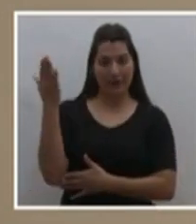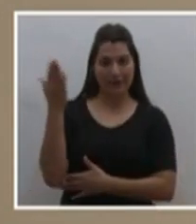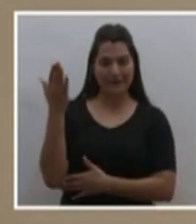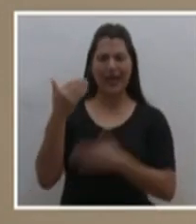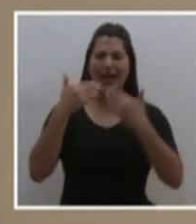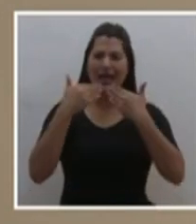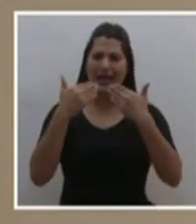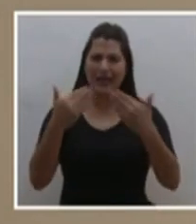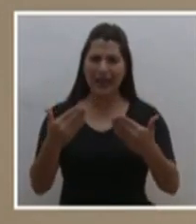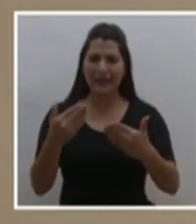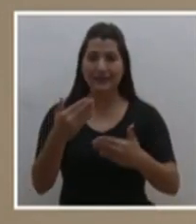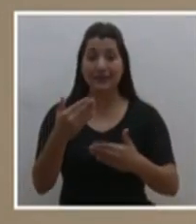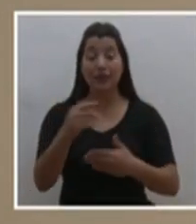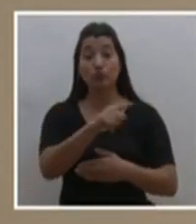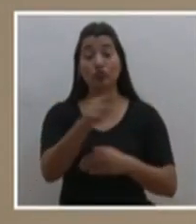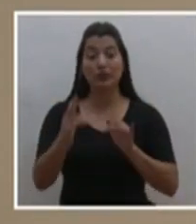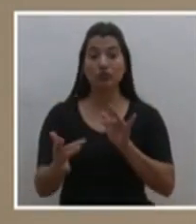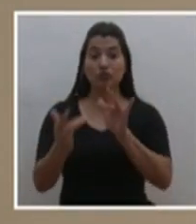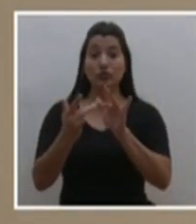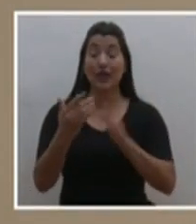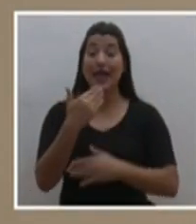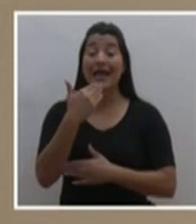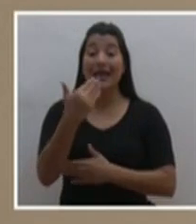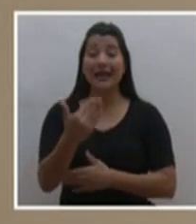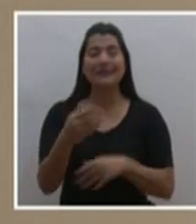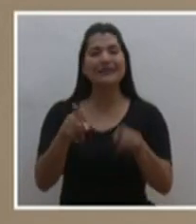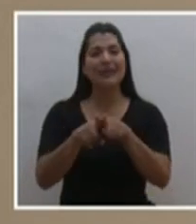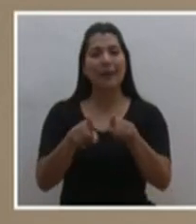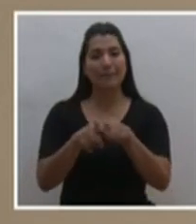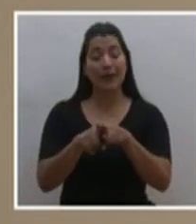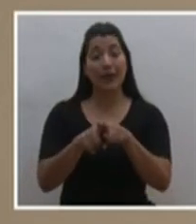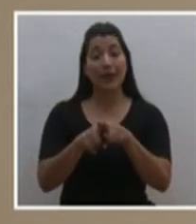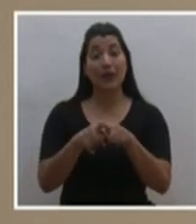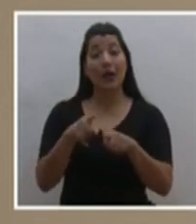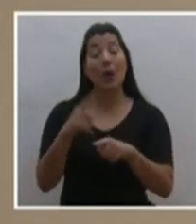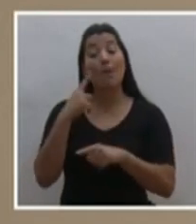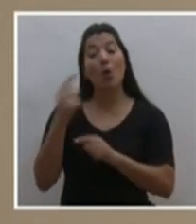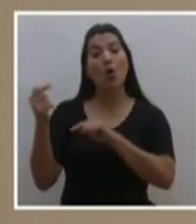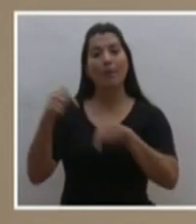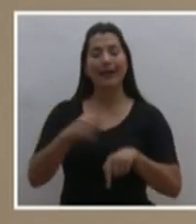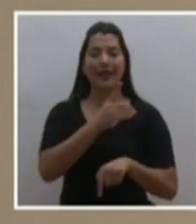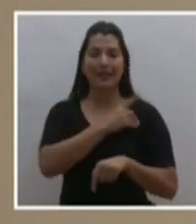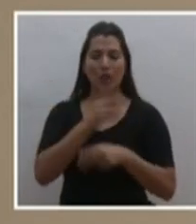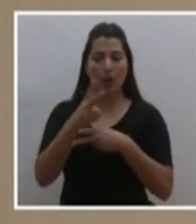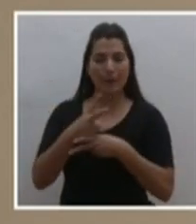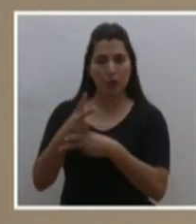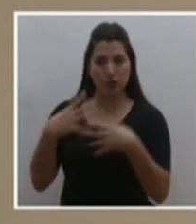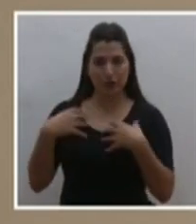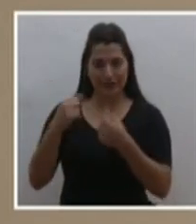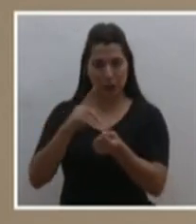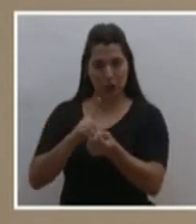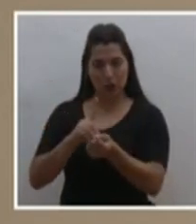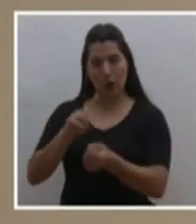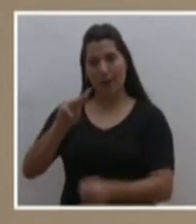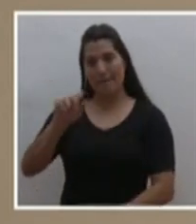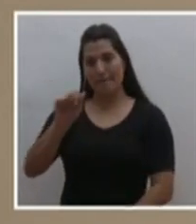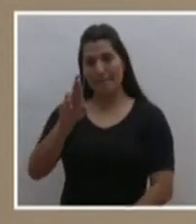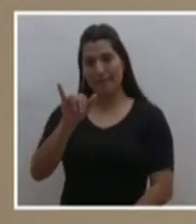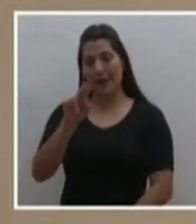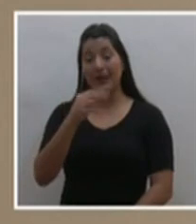Les agradecemos su sintonía. Agradecemos también la presencia al director de Vigilancia de la Salud, del doctor Rodrigo Marín.